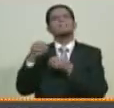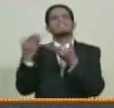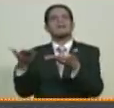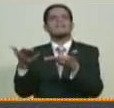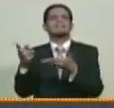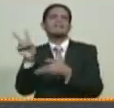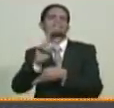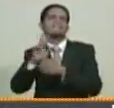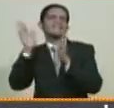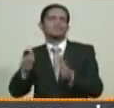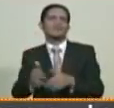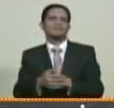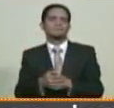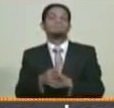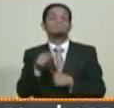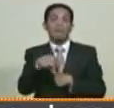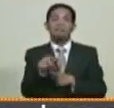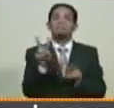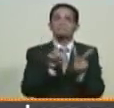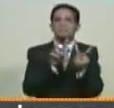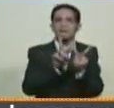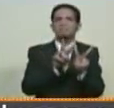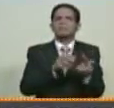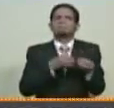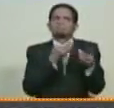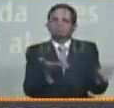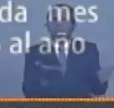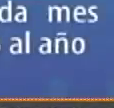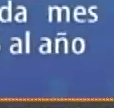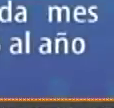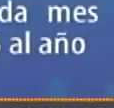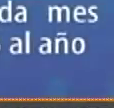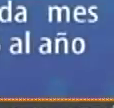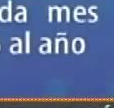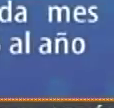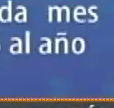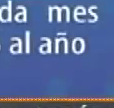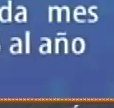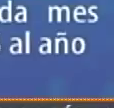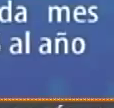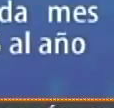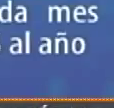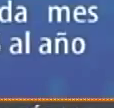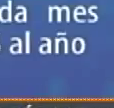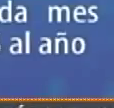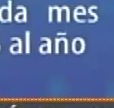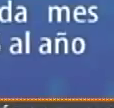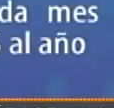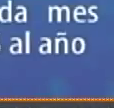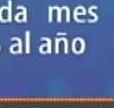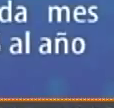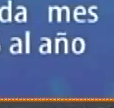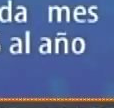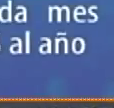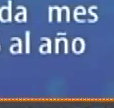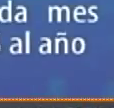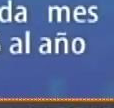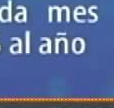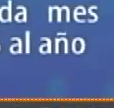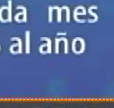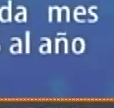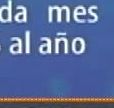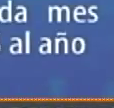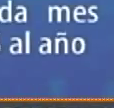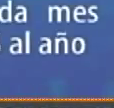de las viviendas que entregará la misión viviendavenezuela se le entregan a colombianas y colombianos que vinieron huyendo de usted vargas lleras